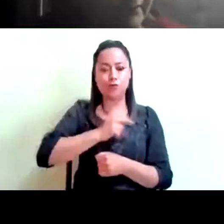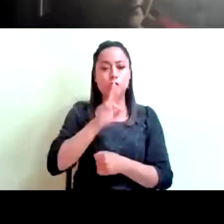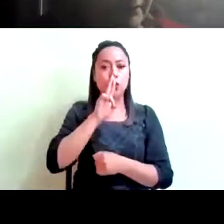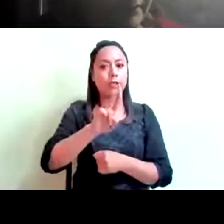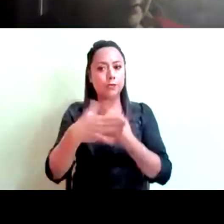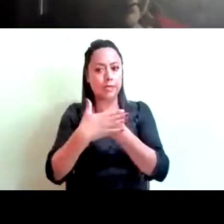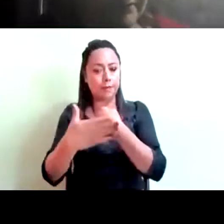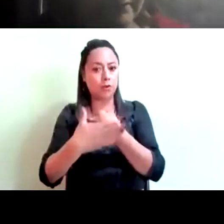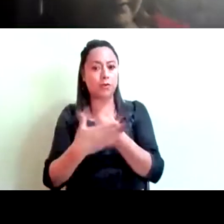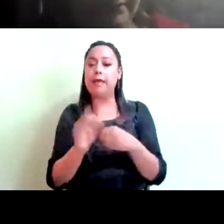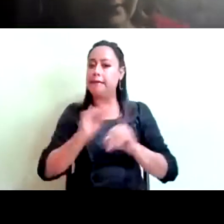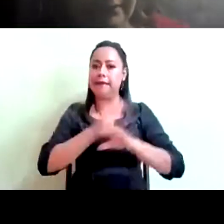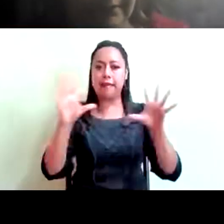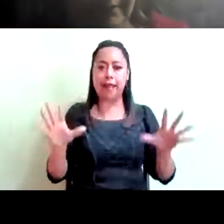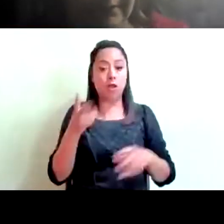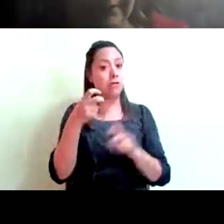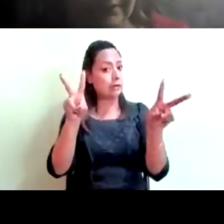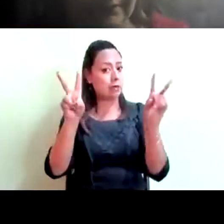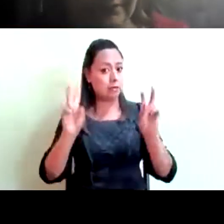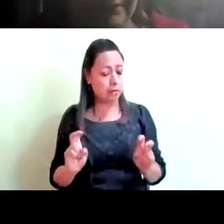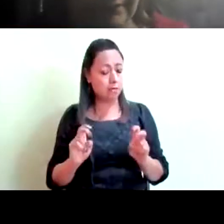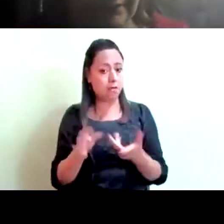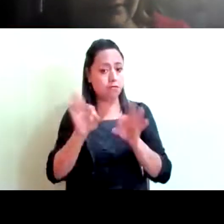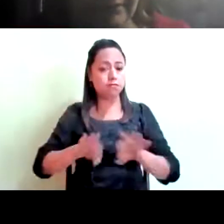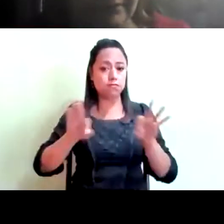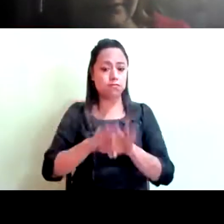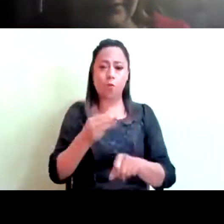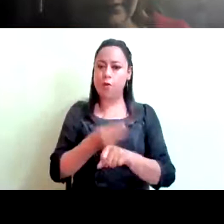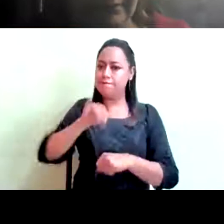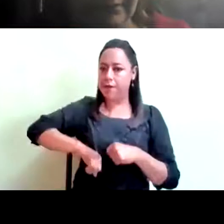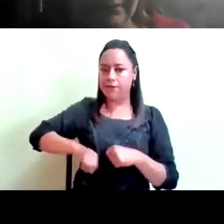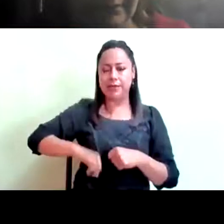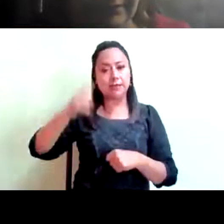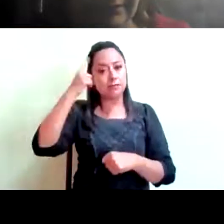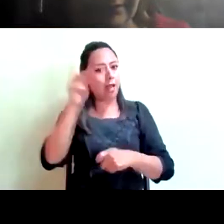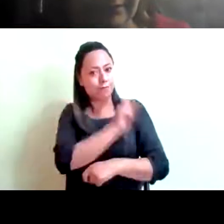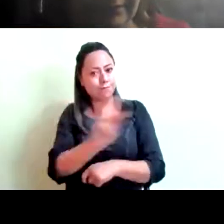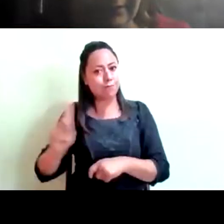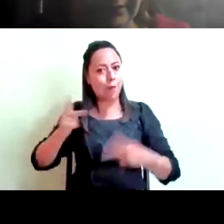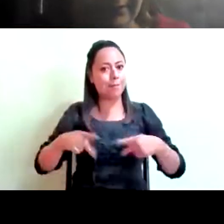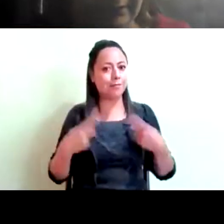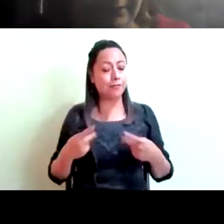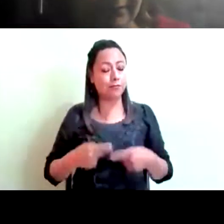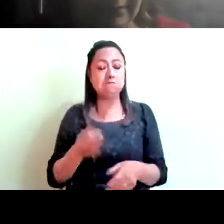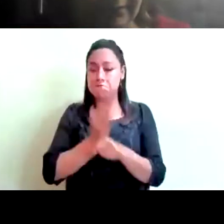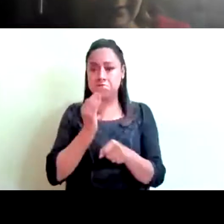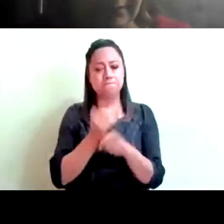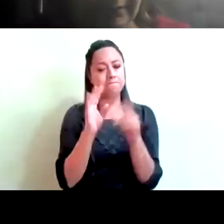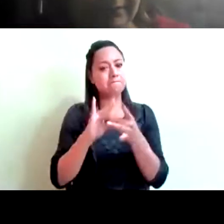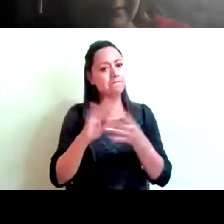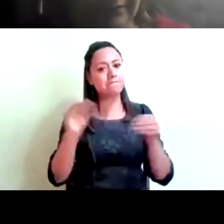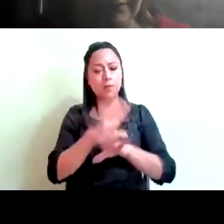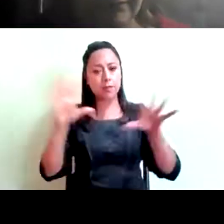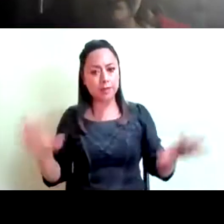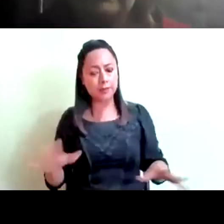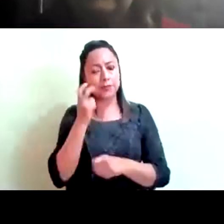Y evidentemente es un tema que resulta en un gran interés para la ciudadanía. Creo que es clara la necesidad de abordarlo con